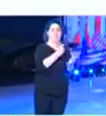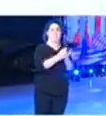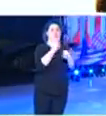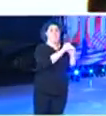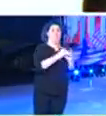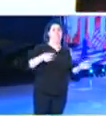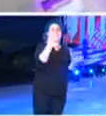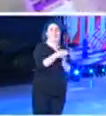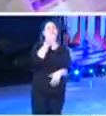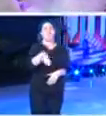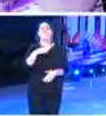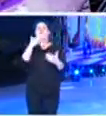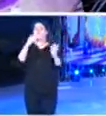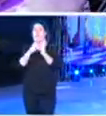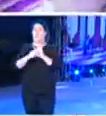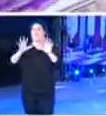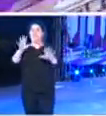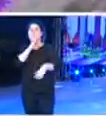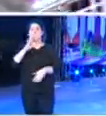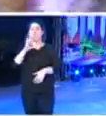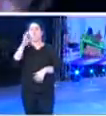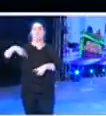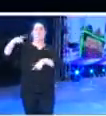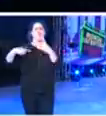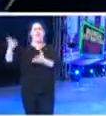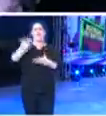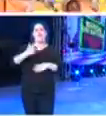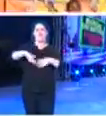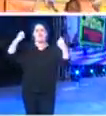falló para que pudiera ir a ensayar.